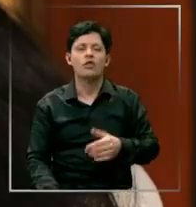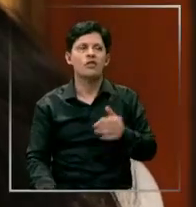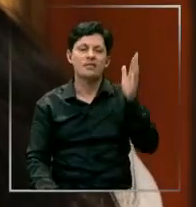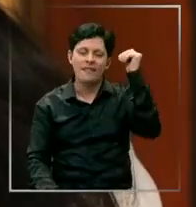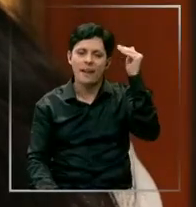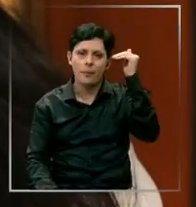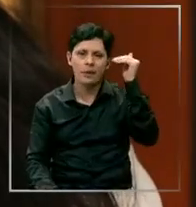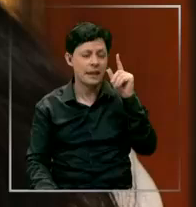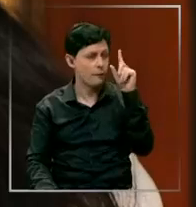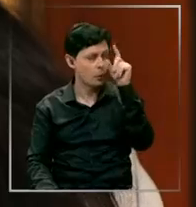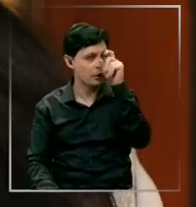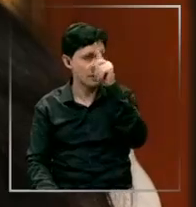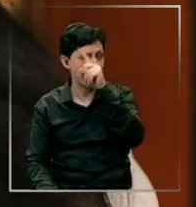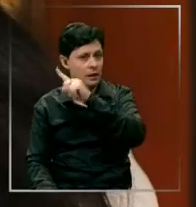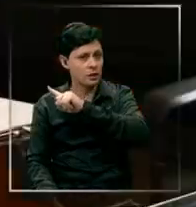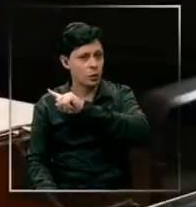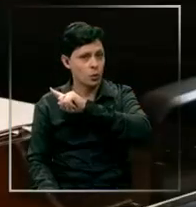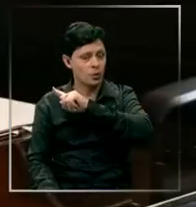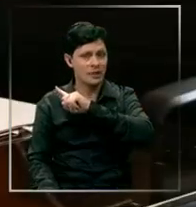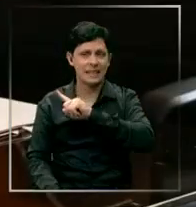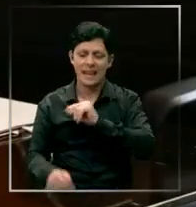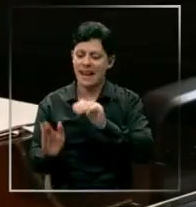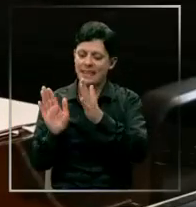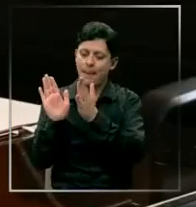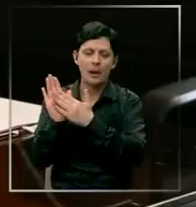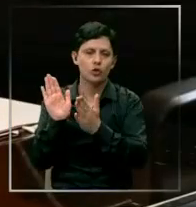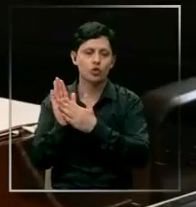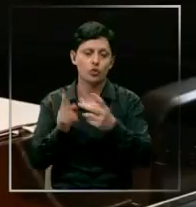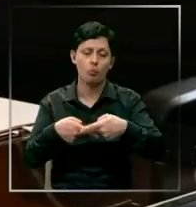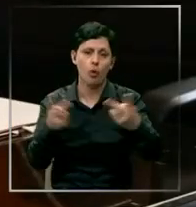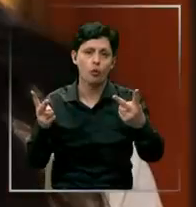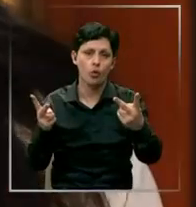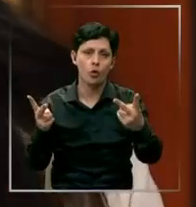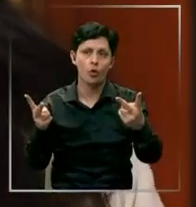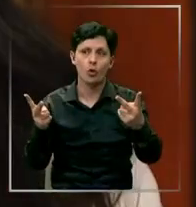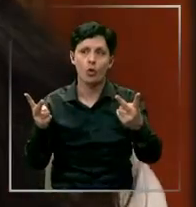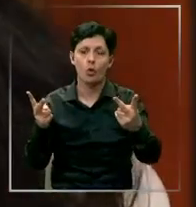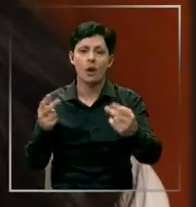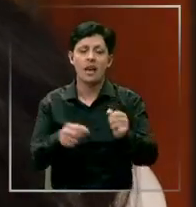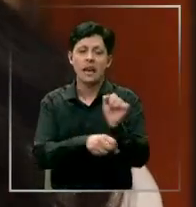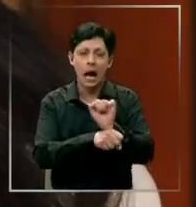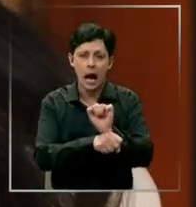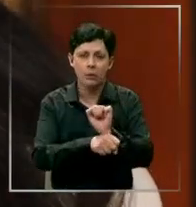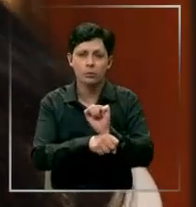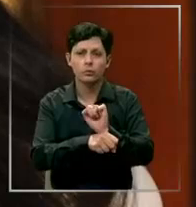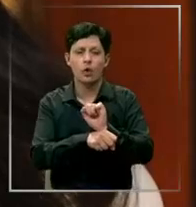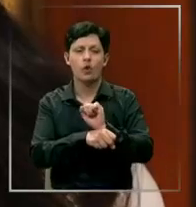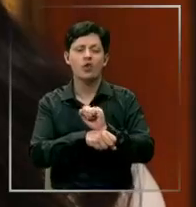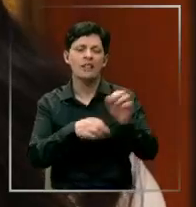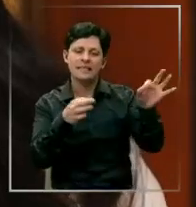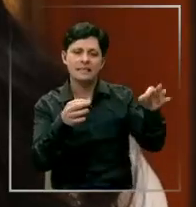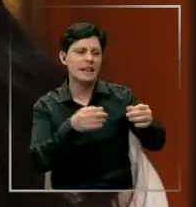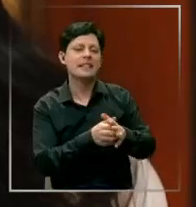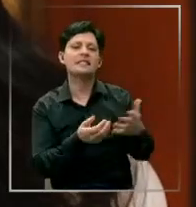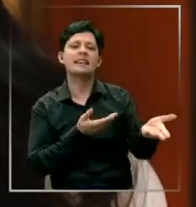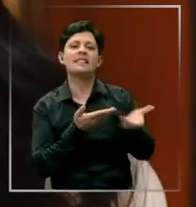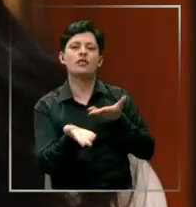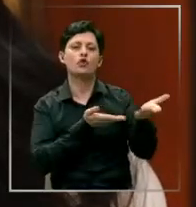de estamentos públicos, como por ejemplo, como consta en auto, del servicio médico legal.